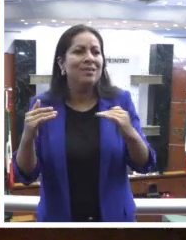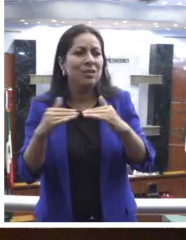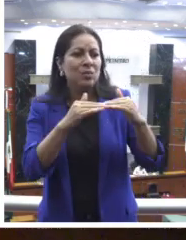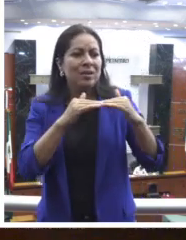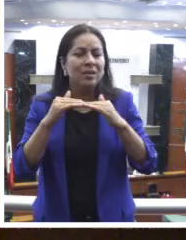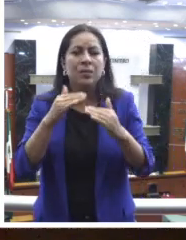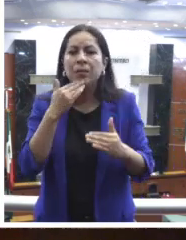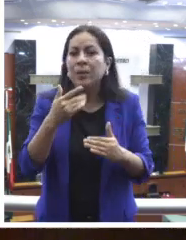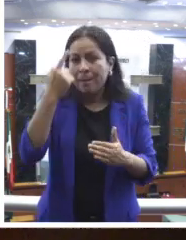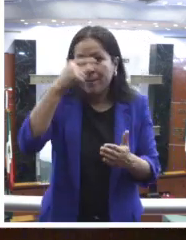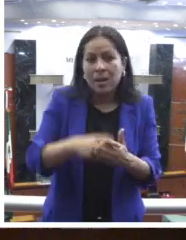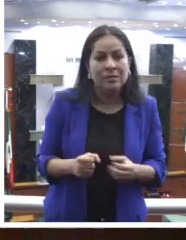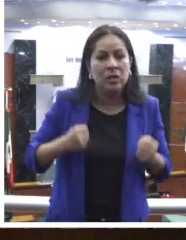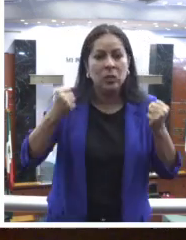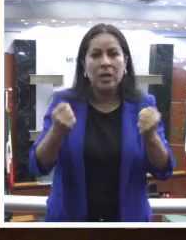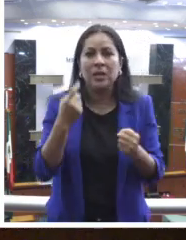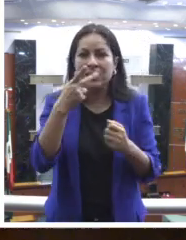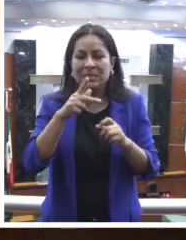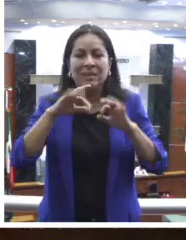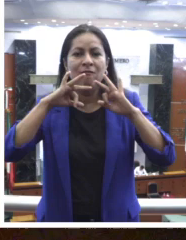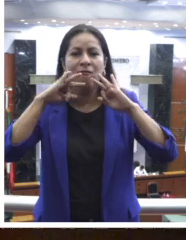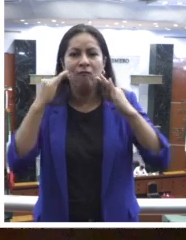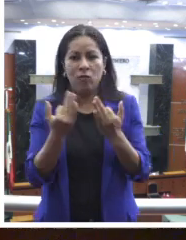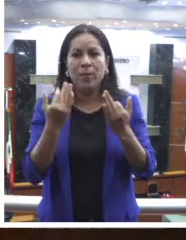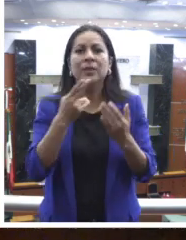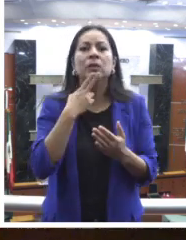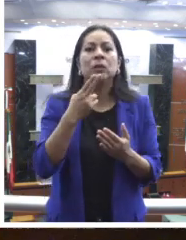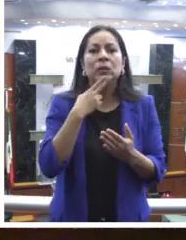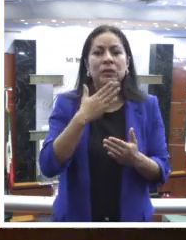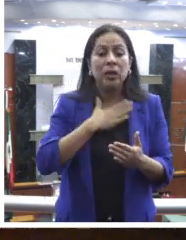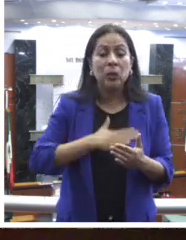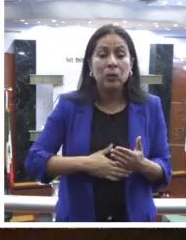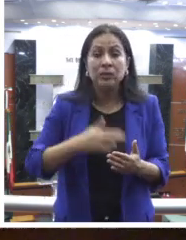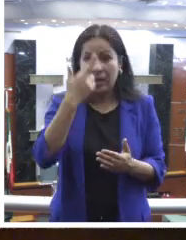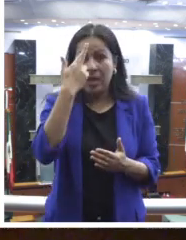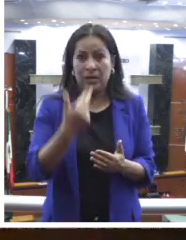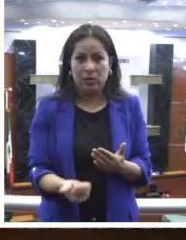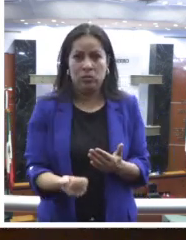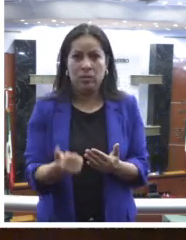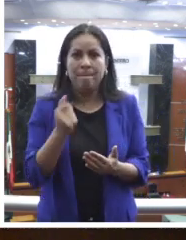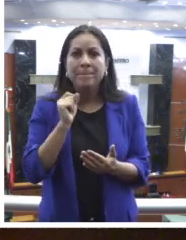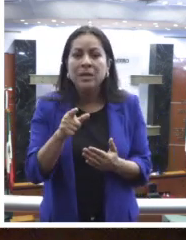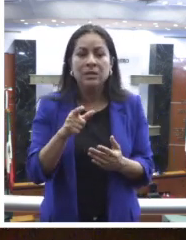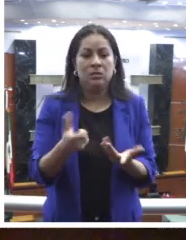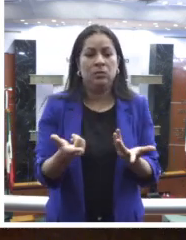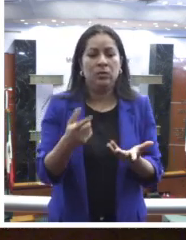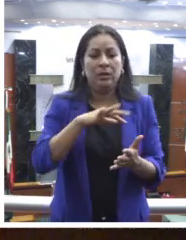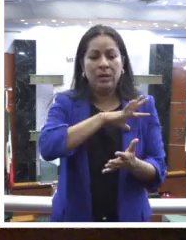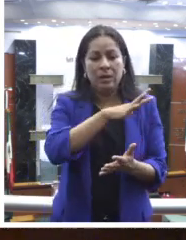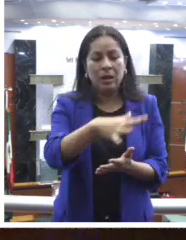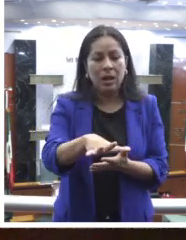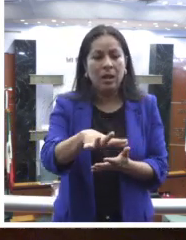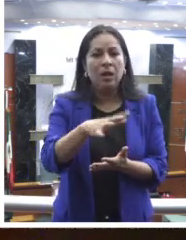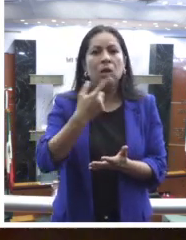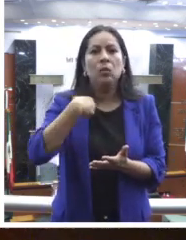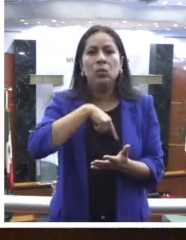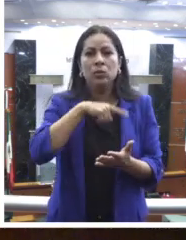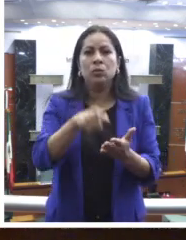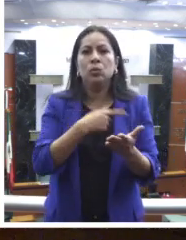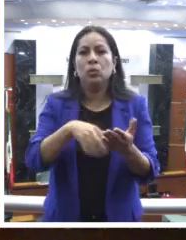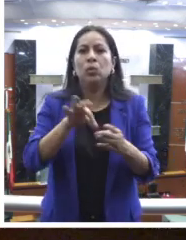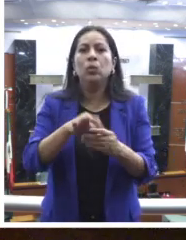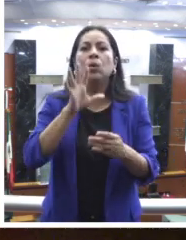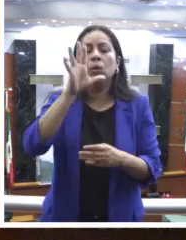adecuado para asegurar que esta medida sea utilizada de manera justa y razonable en términos generales nuestro voto será a